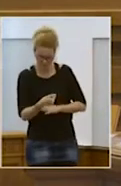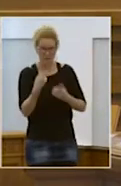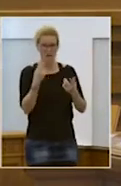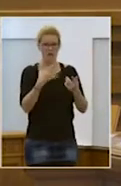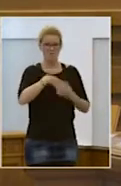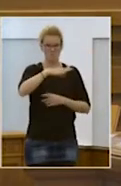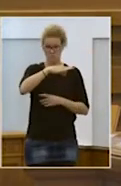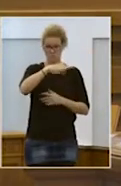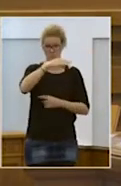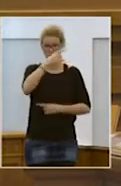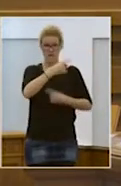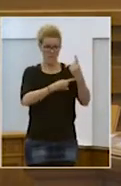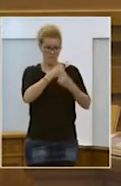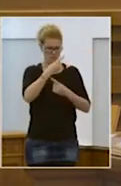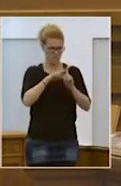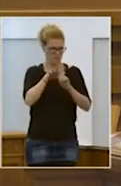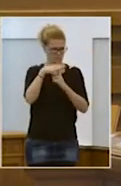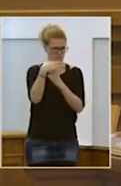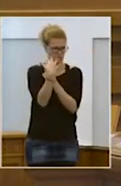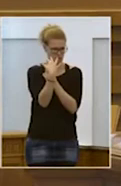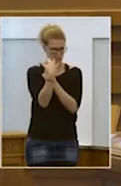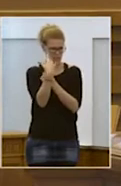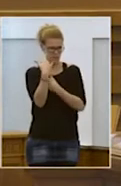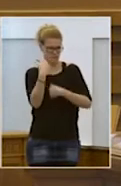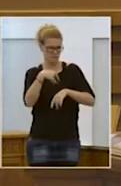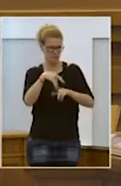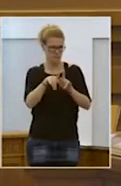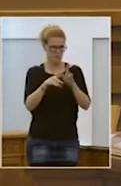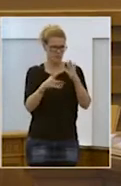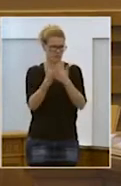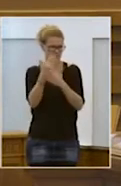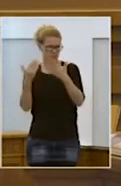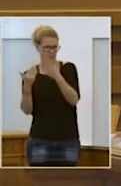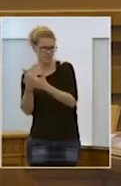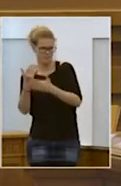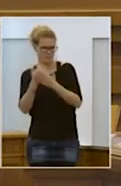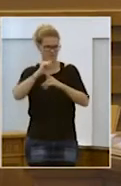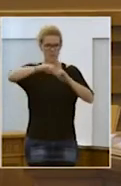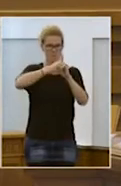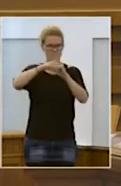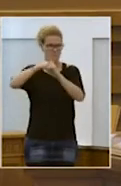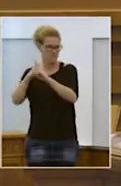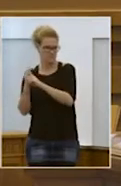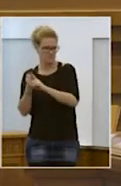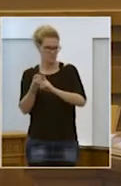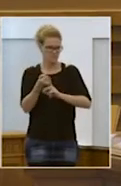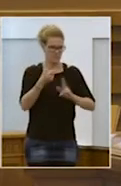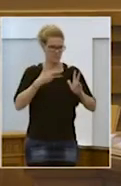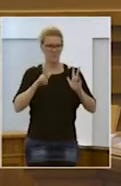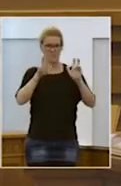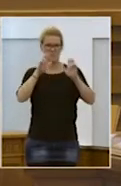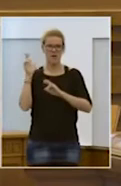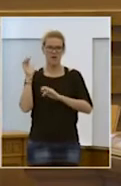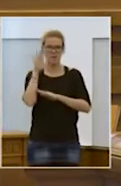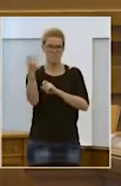en lugar de transmitir serenidad, poner en marcha medidas para frenar la crisis del coronavirus y proteger a los ciudadanos. Todo ello ha sostenido, ha